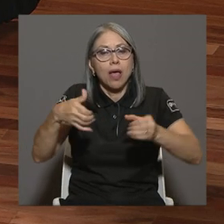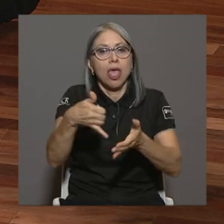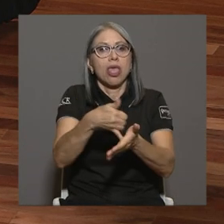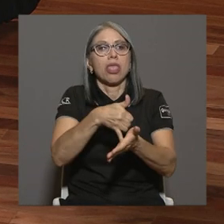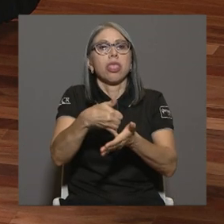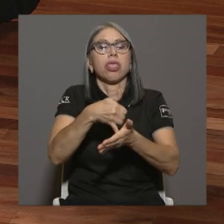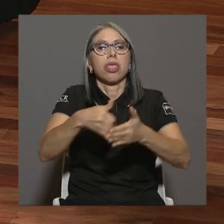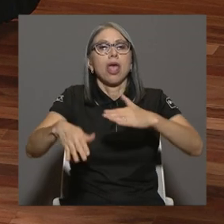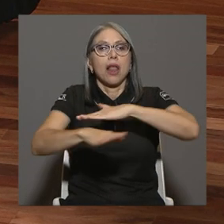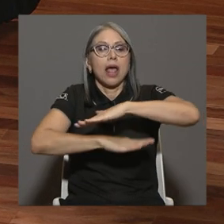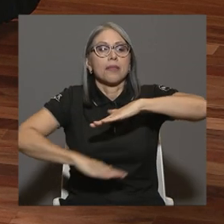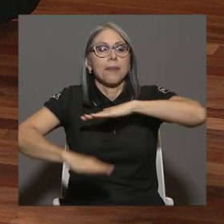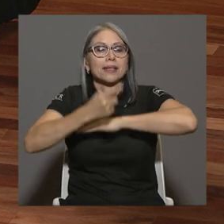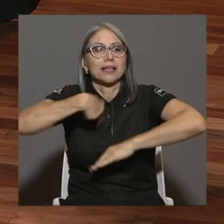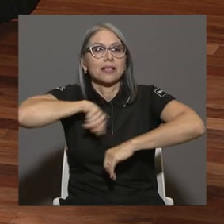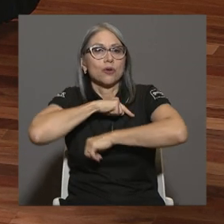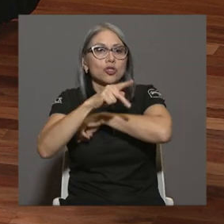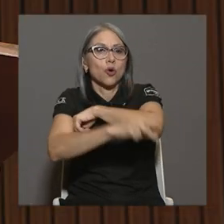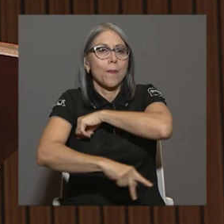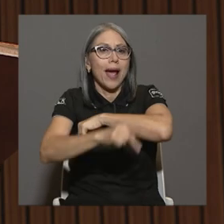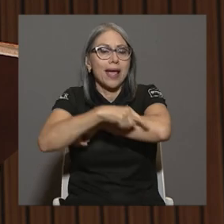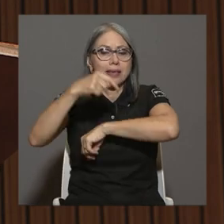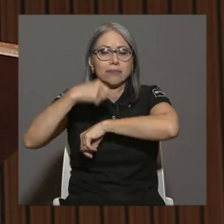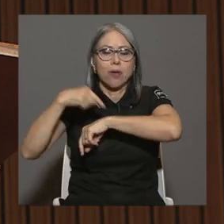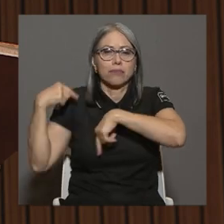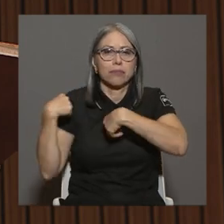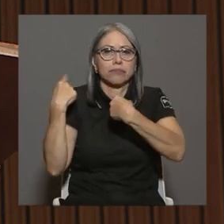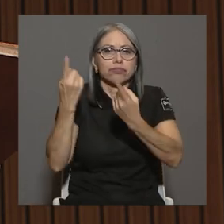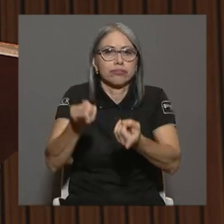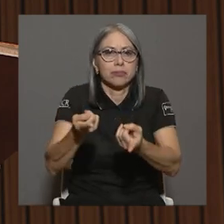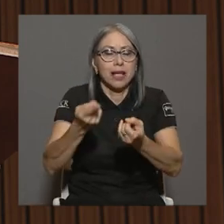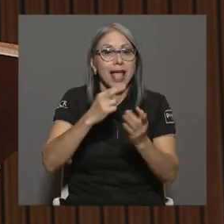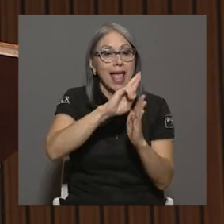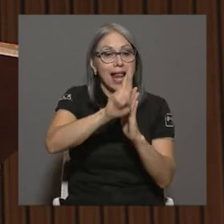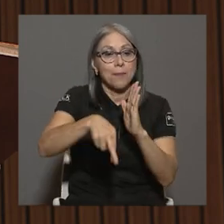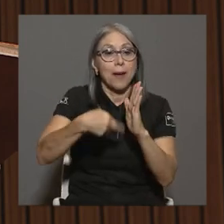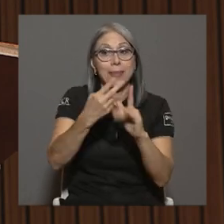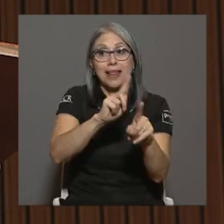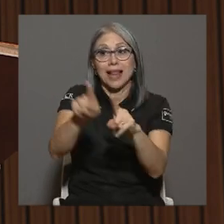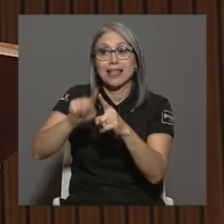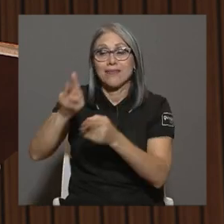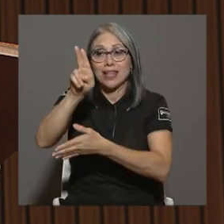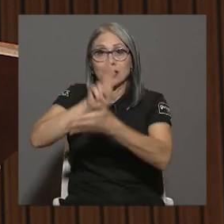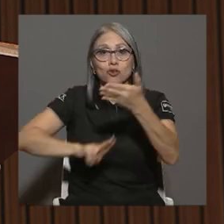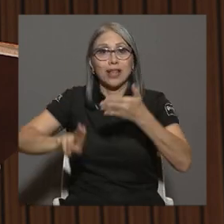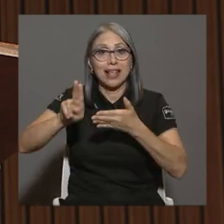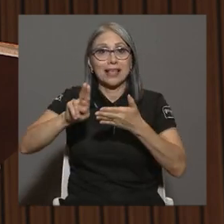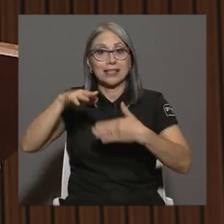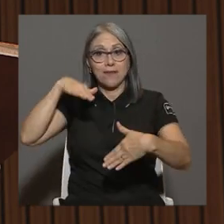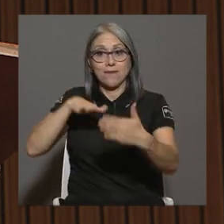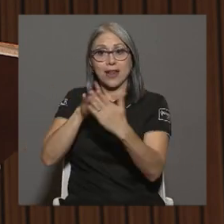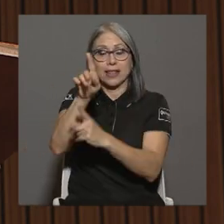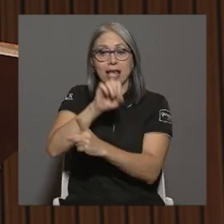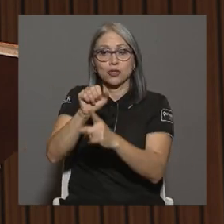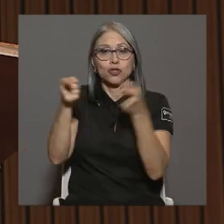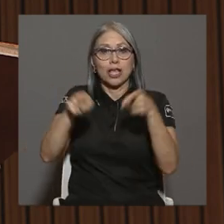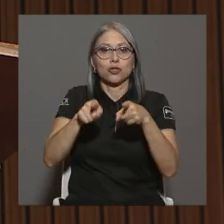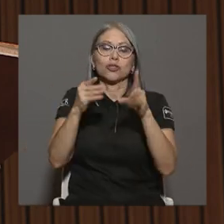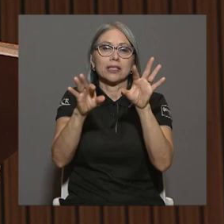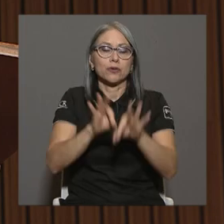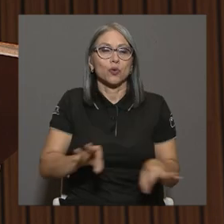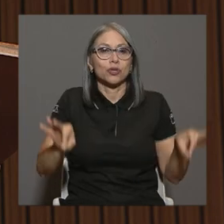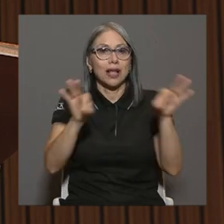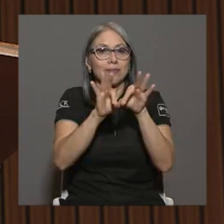nuestro Estado a lo largo del tiempo. El papel de las universidades frente a estos hechos es crucial, ya que no